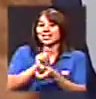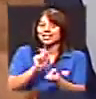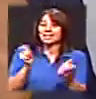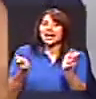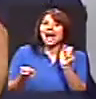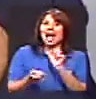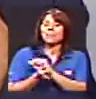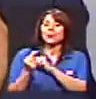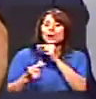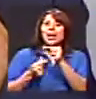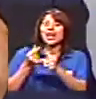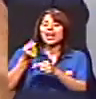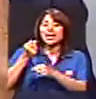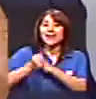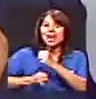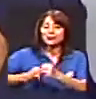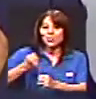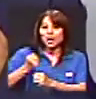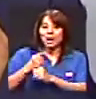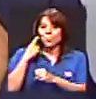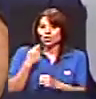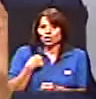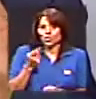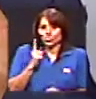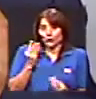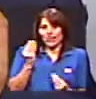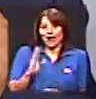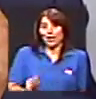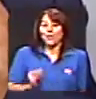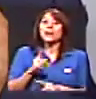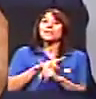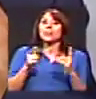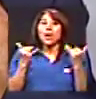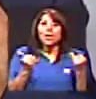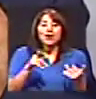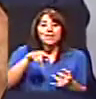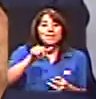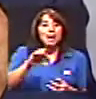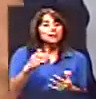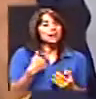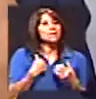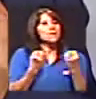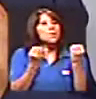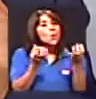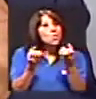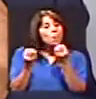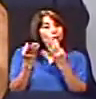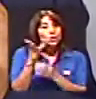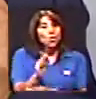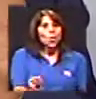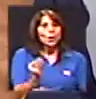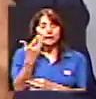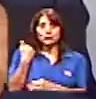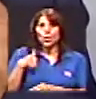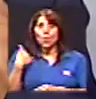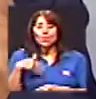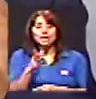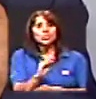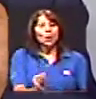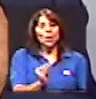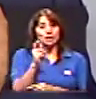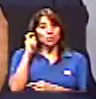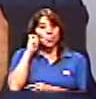joven, obviamente, pero sí hay una cantidad considerable de jóvenes, hombres, mujeres en el partido, y eso se